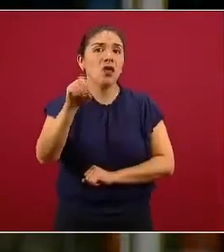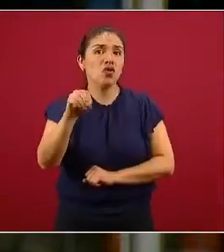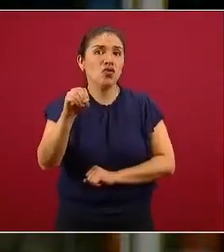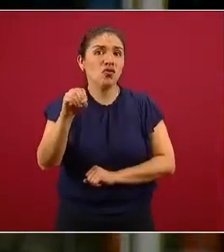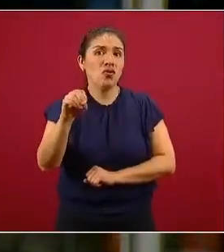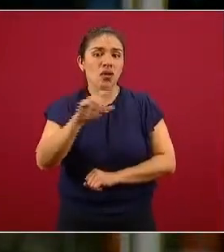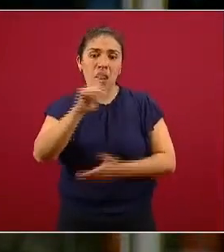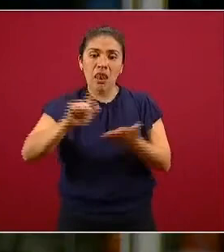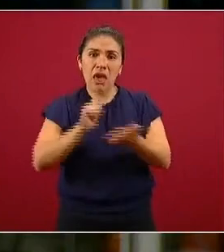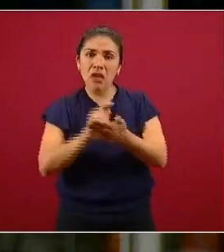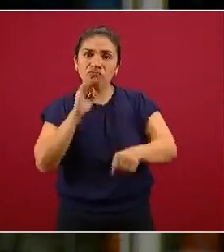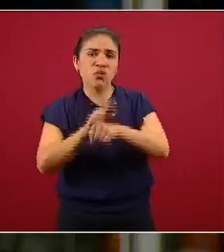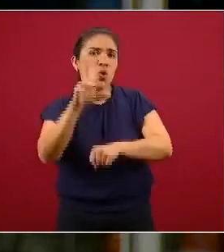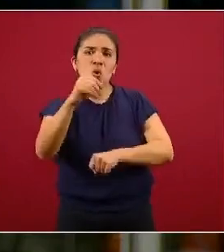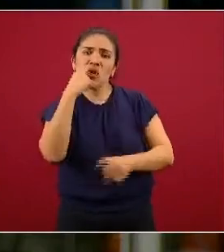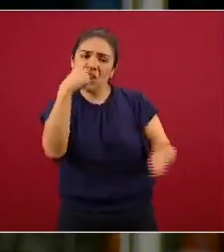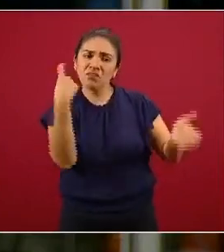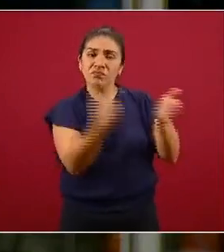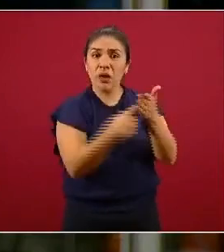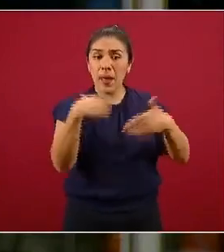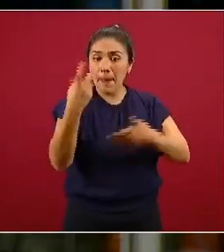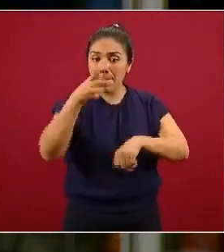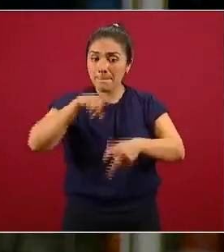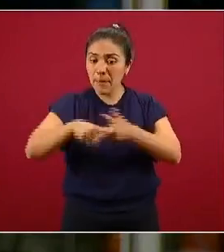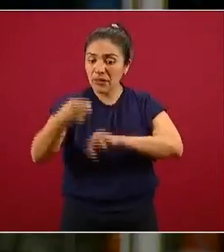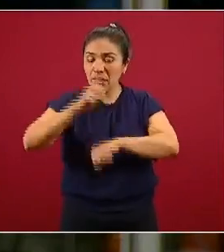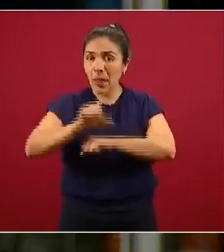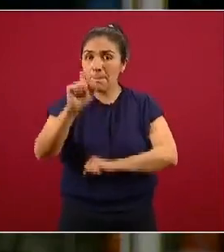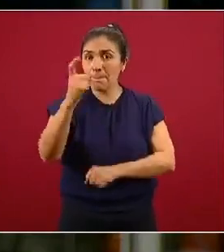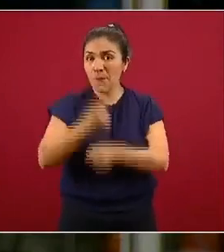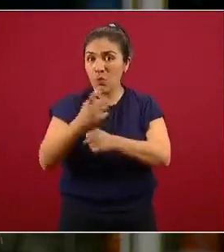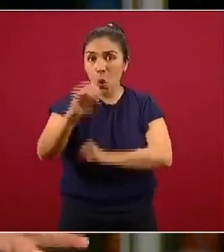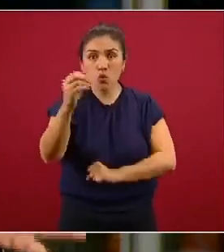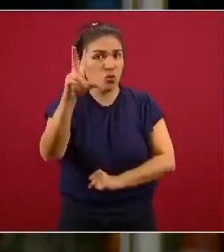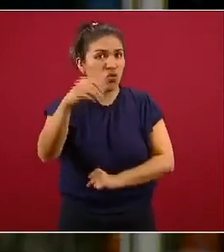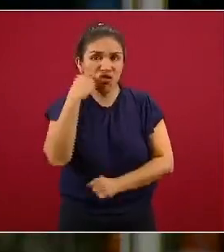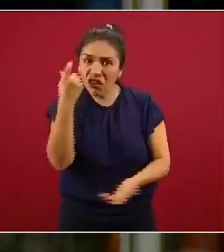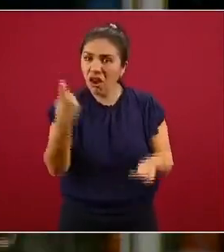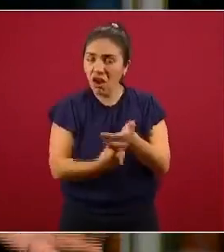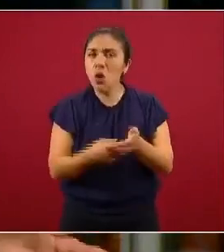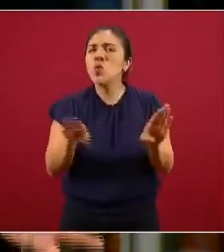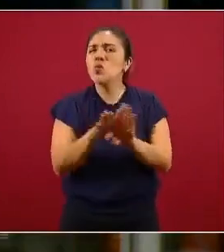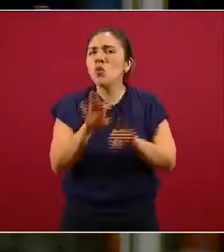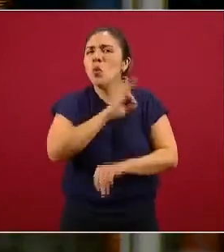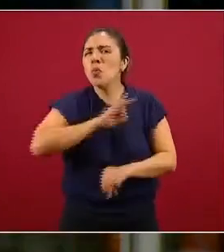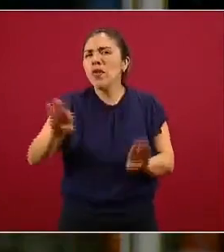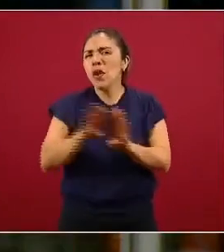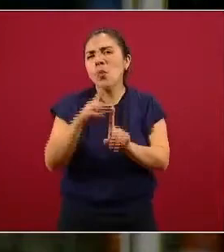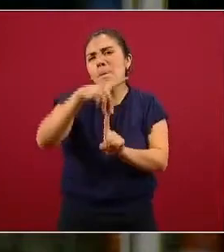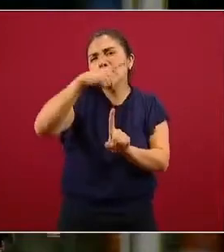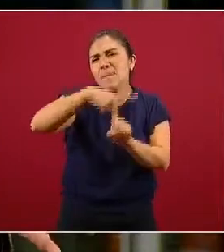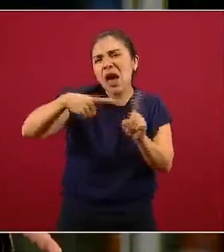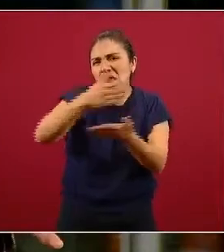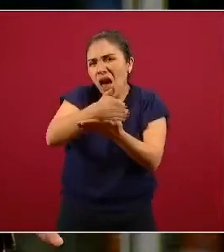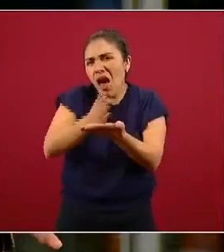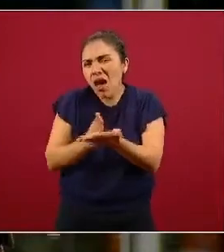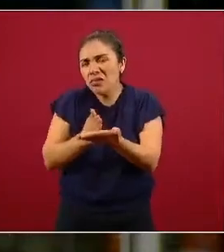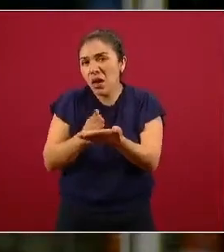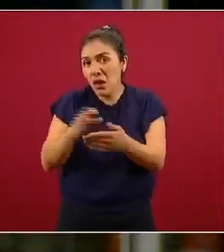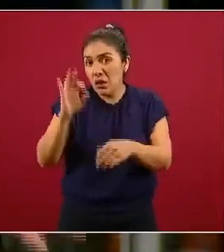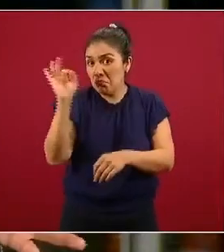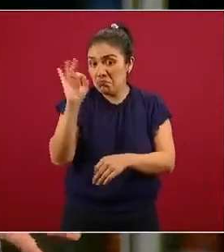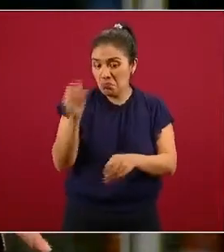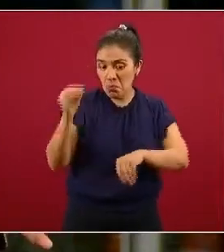poner el etiquetado frontal el primero de octubre a partir del primero de octubre enviarle un punto intermedio en donde el detector frontal